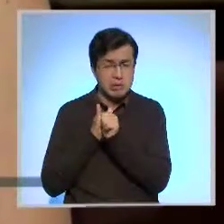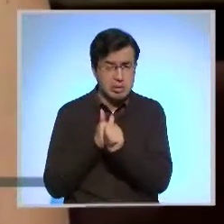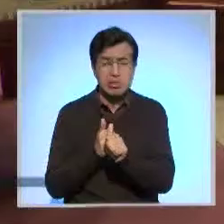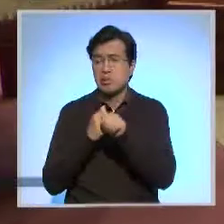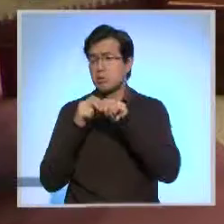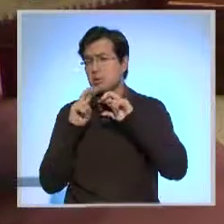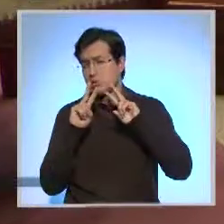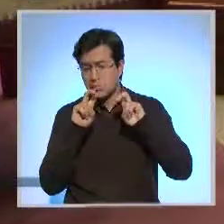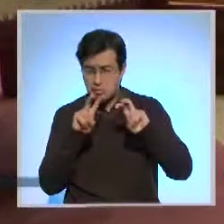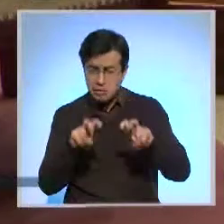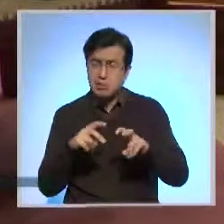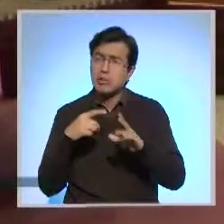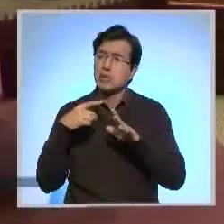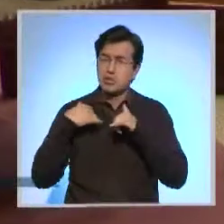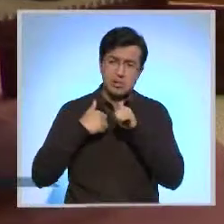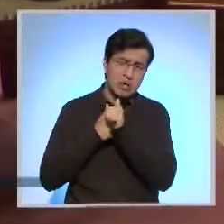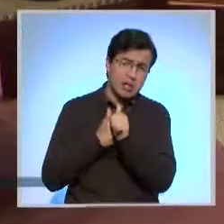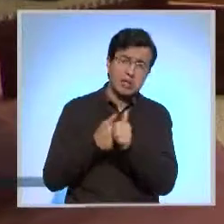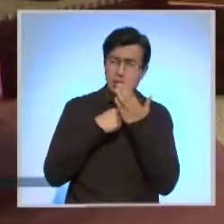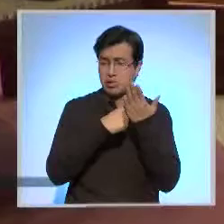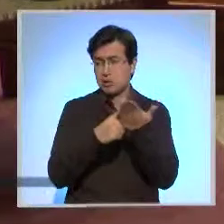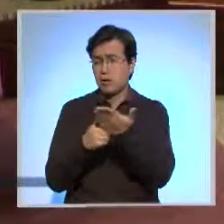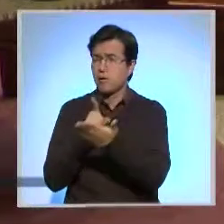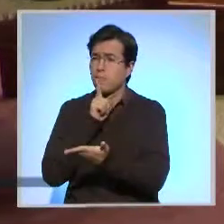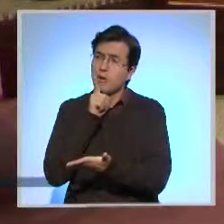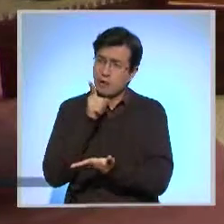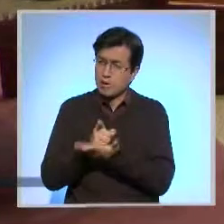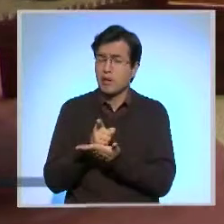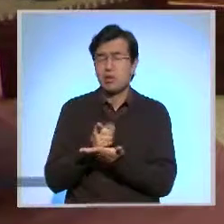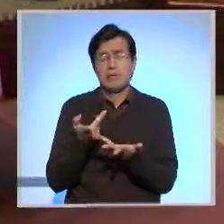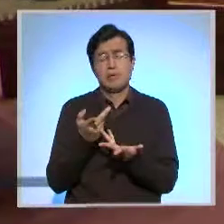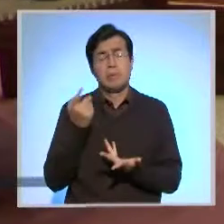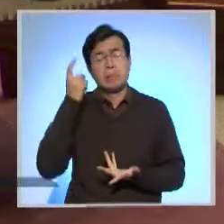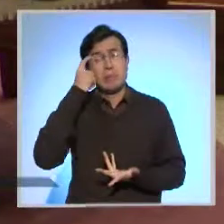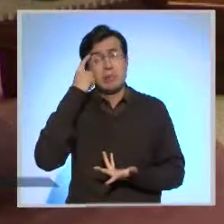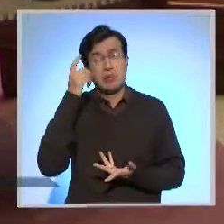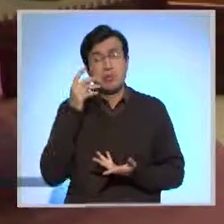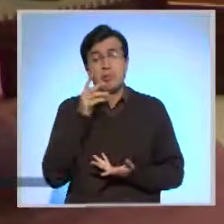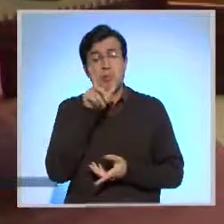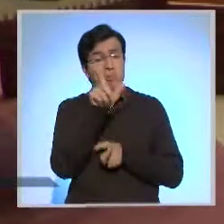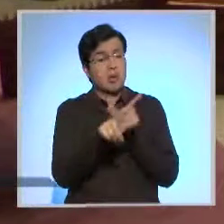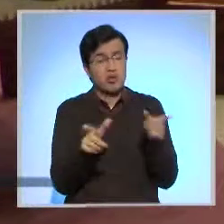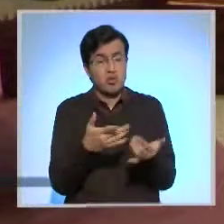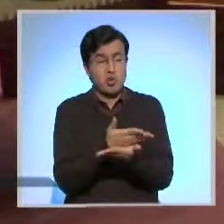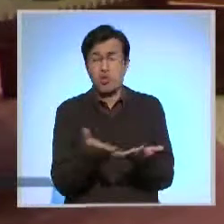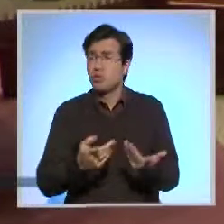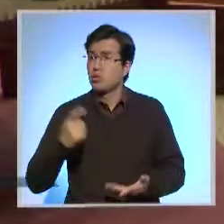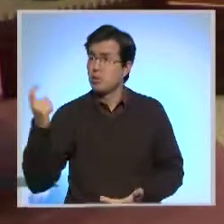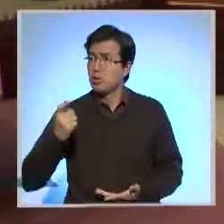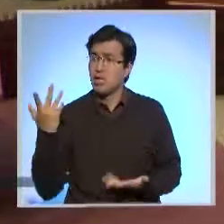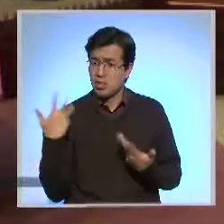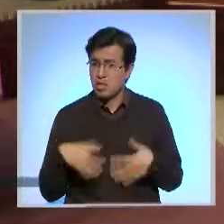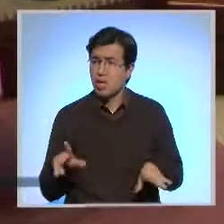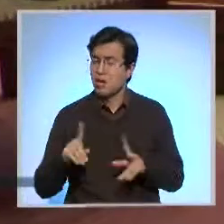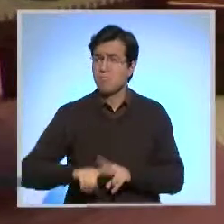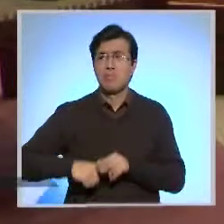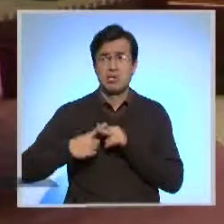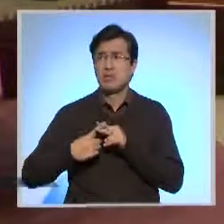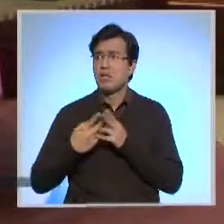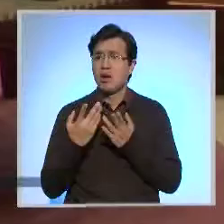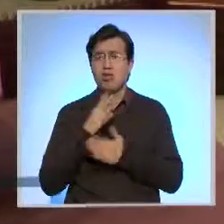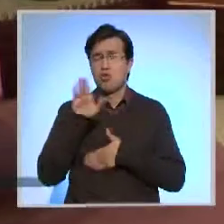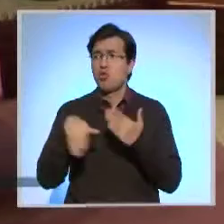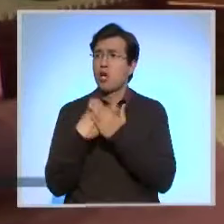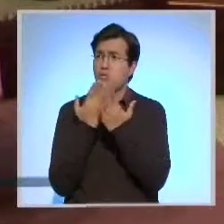seguir en este debate en esta discusión lo que ameritan los pueblos en este caso es ya que todos estos